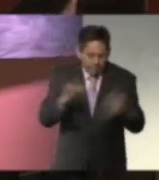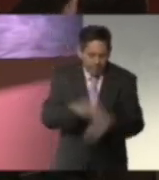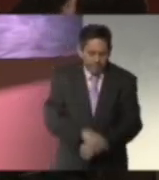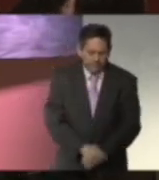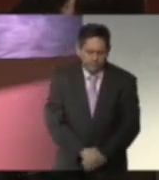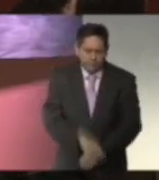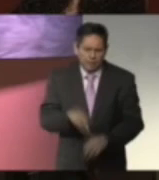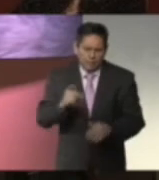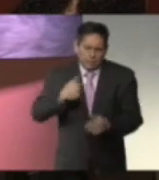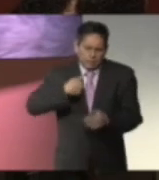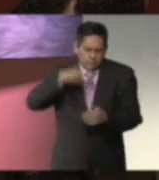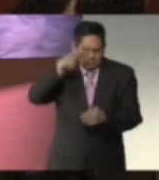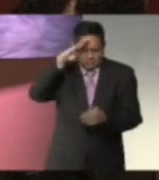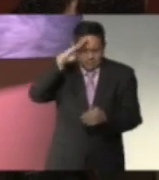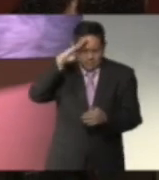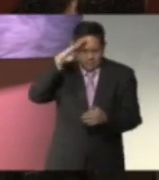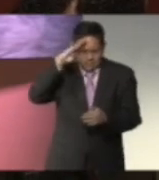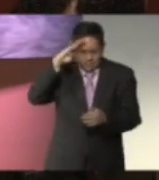Estaba pensando en